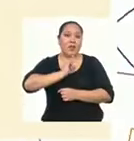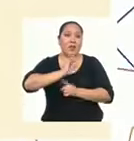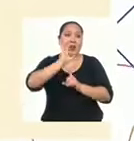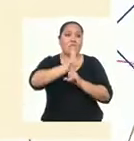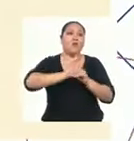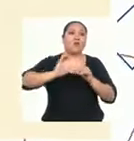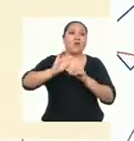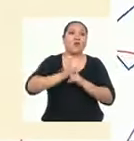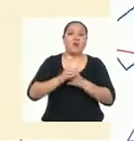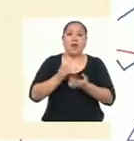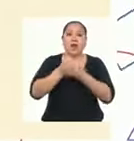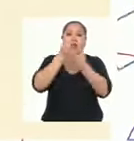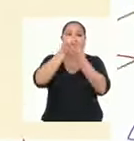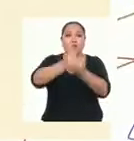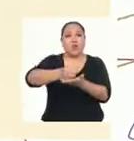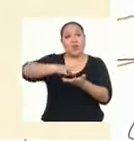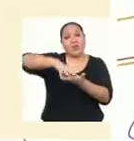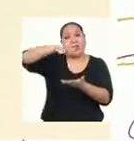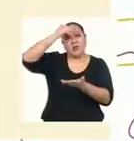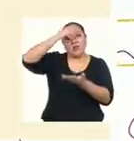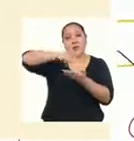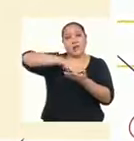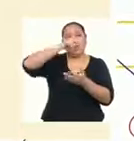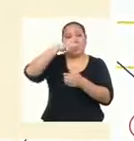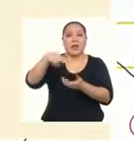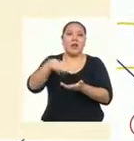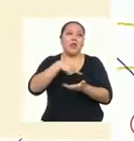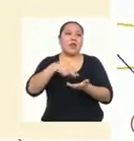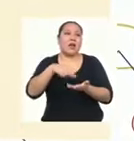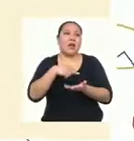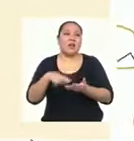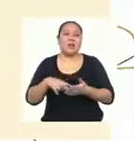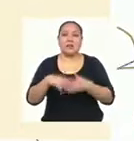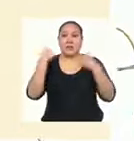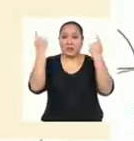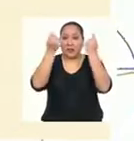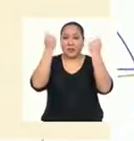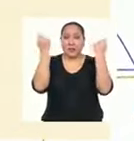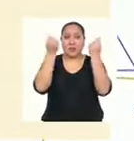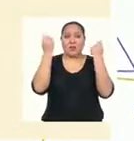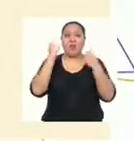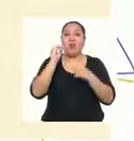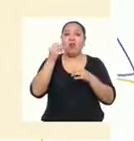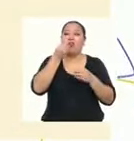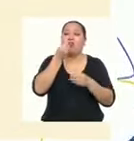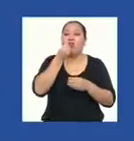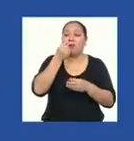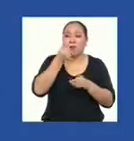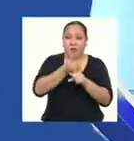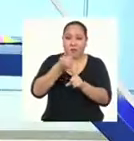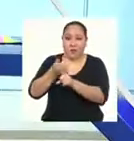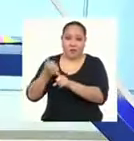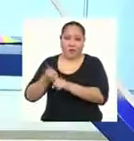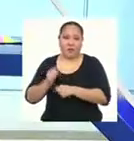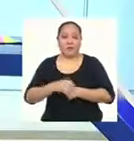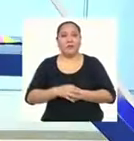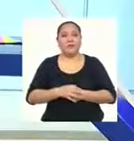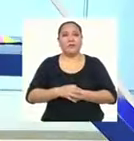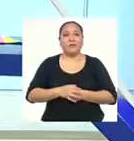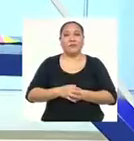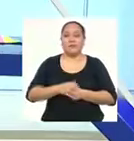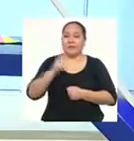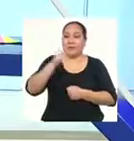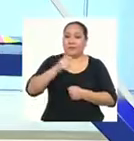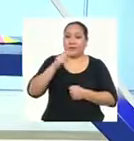facilitando el aprendizaje de la danza, las festividades o los platos típicos. Tenemos